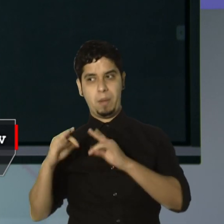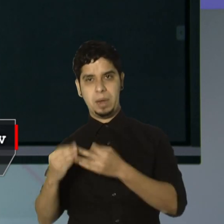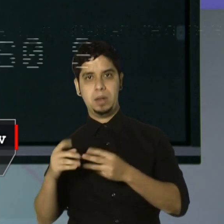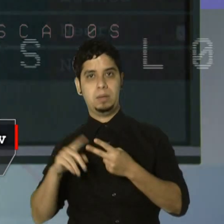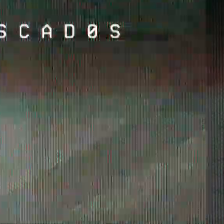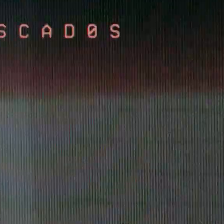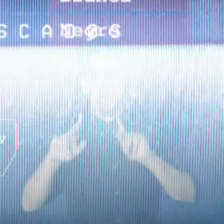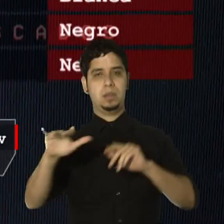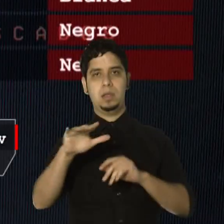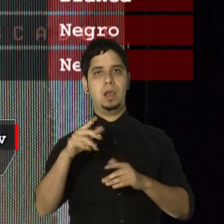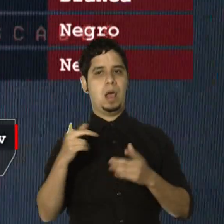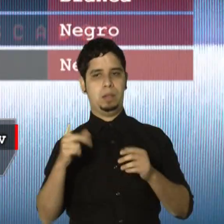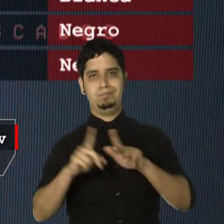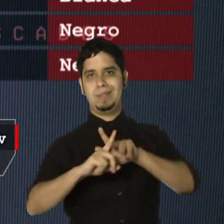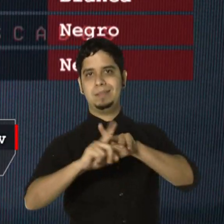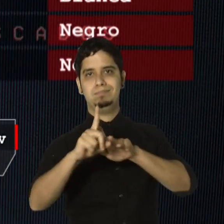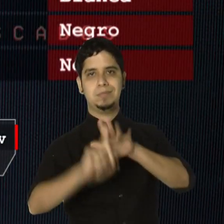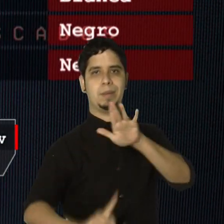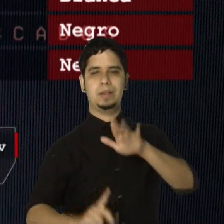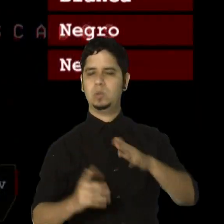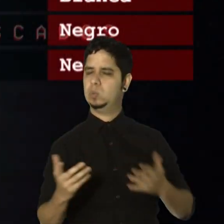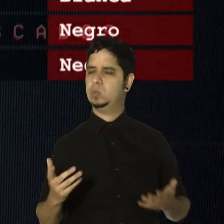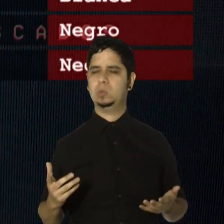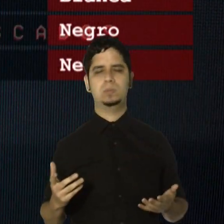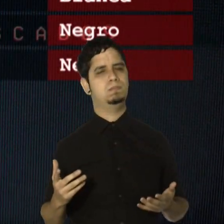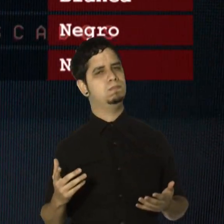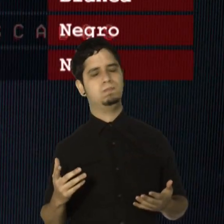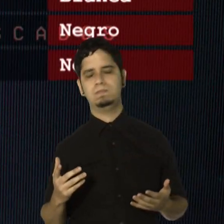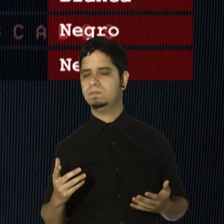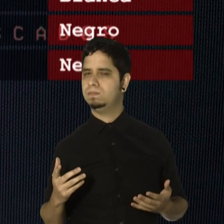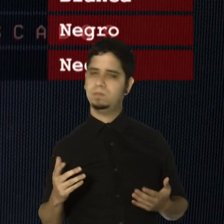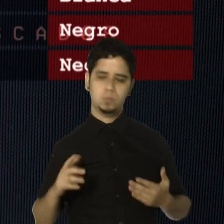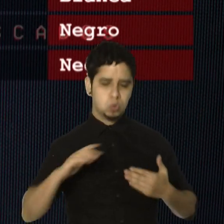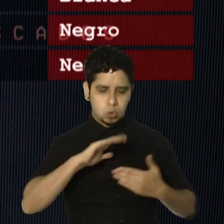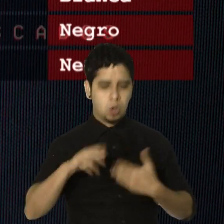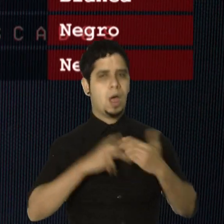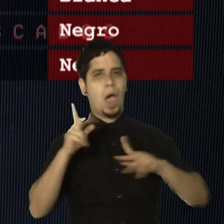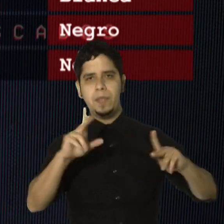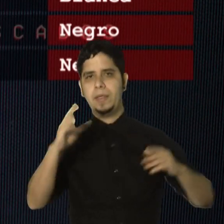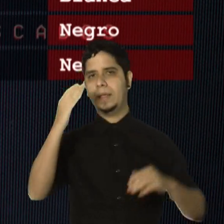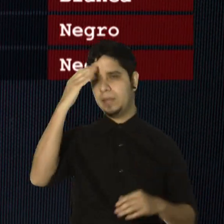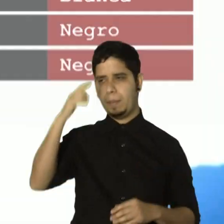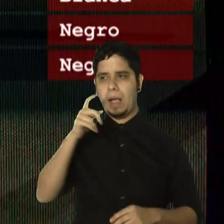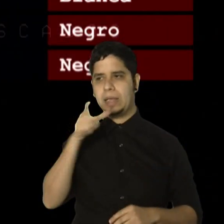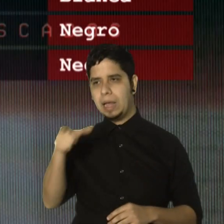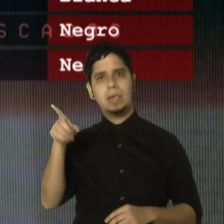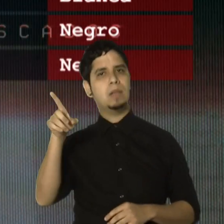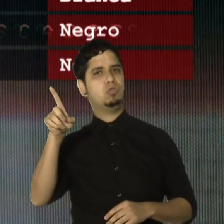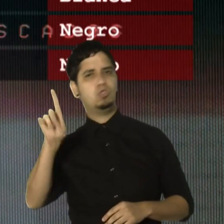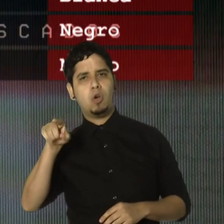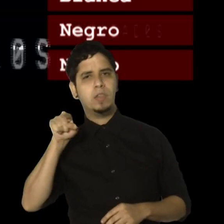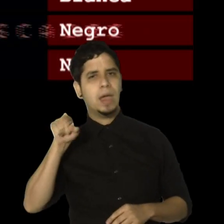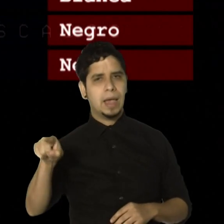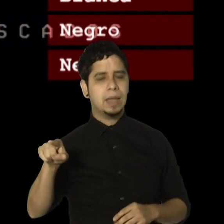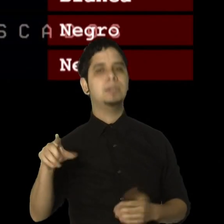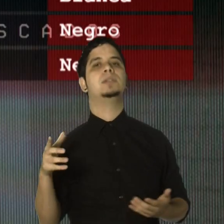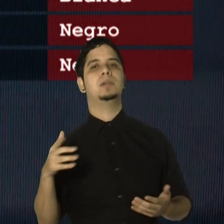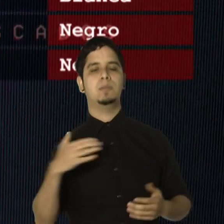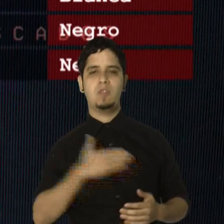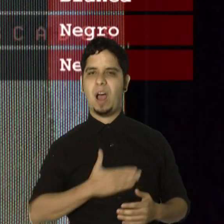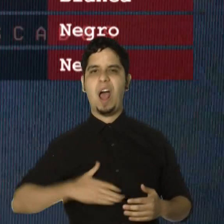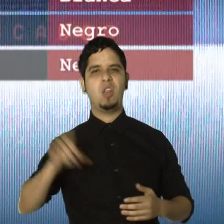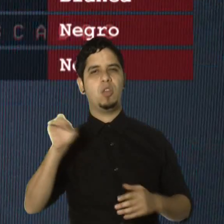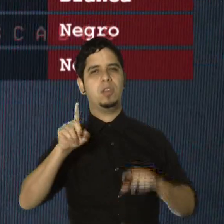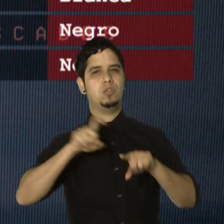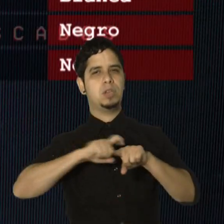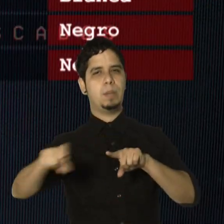haciendo estos actos. Toda persona que tenga información sobre Steven Rizach, ¿a qué número